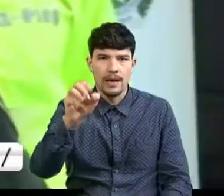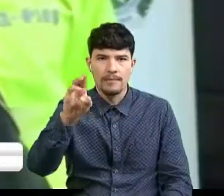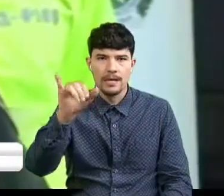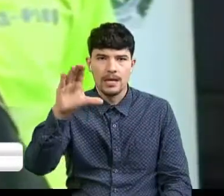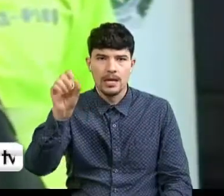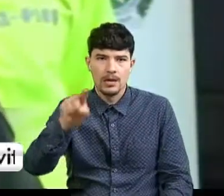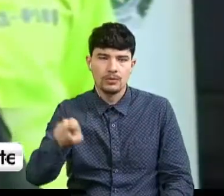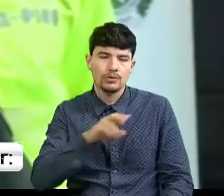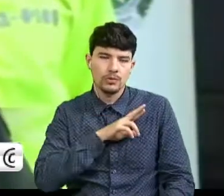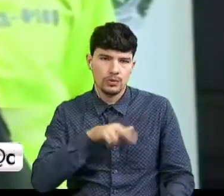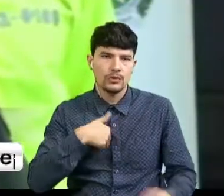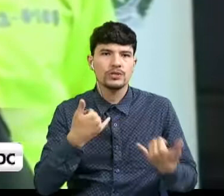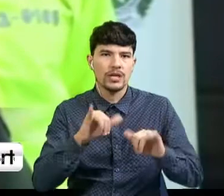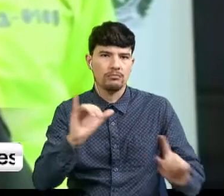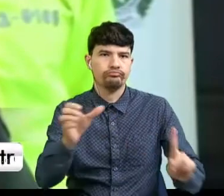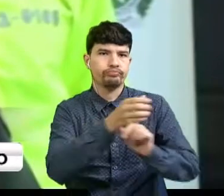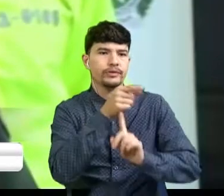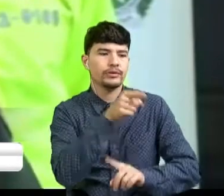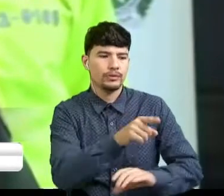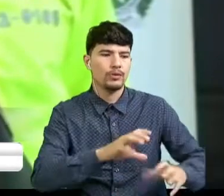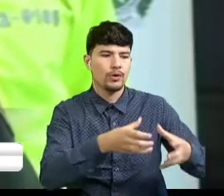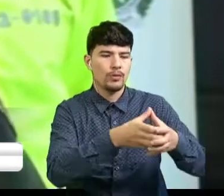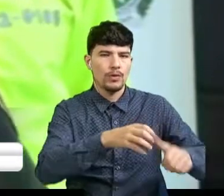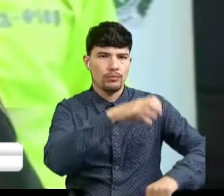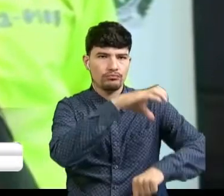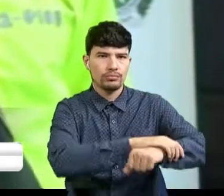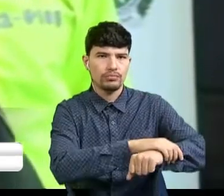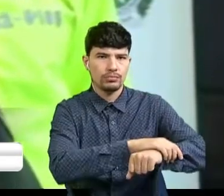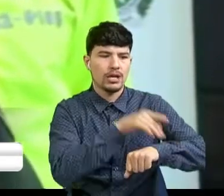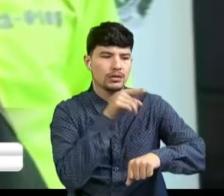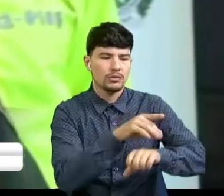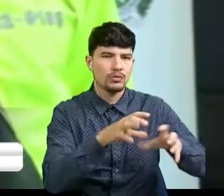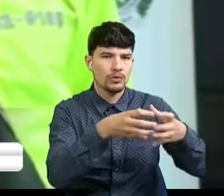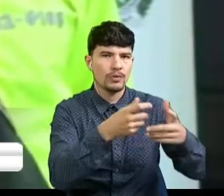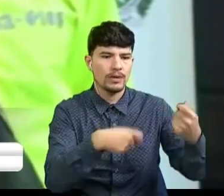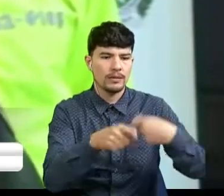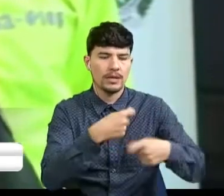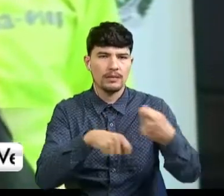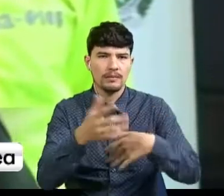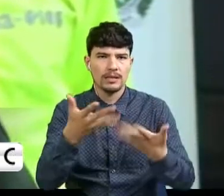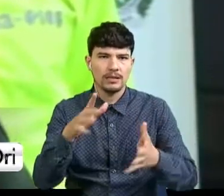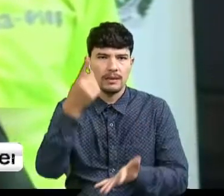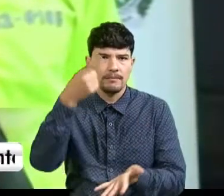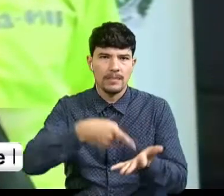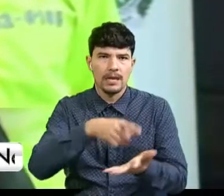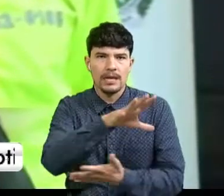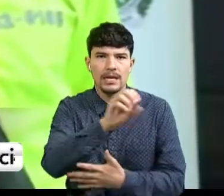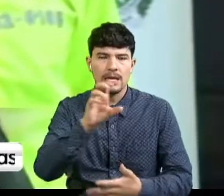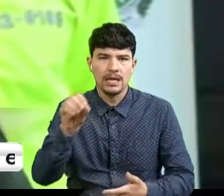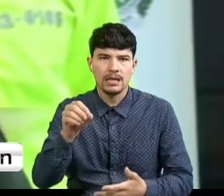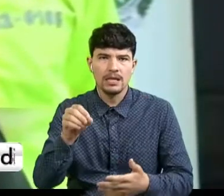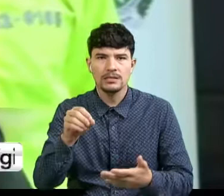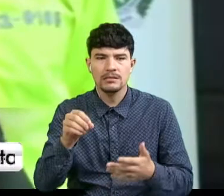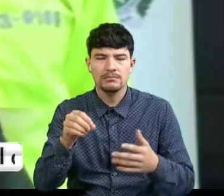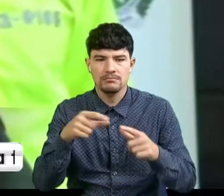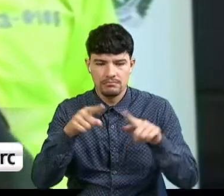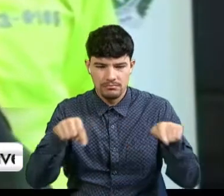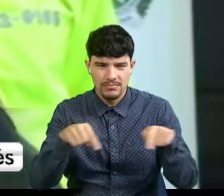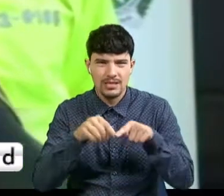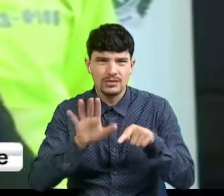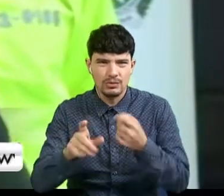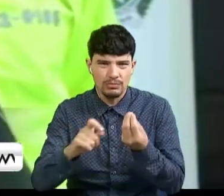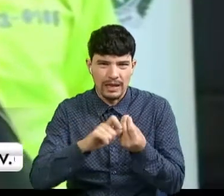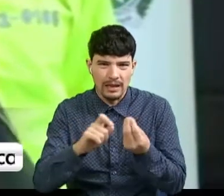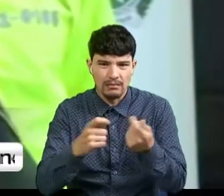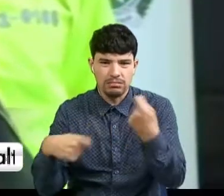articular una estructura criminal quien venía quienes venían extendiendo más de 1500 dosis de sustancias alucinógenas quienes